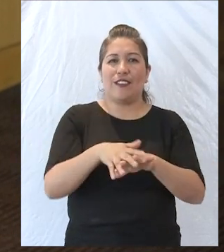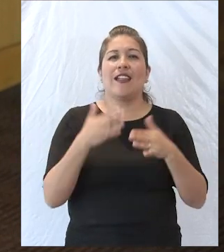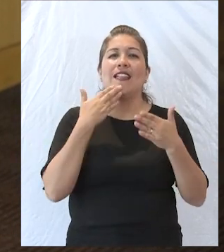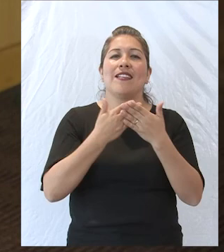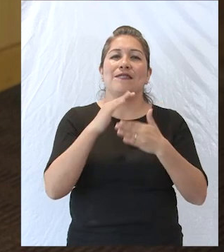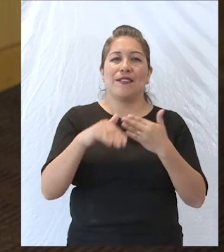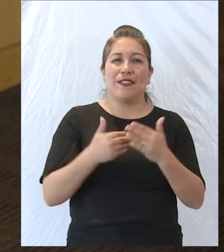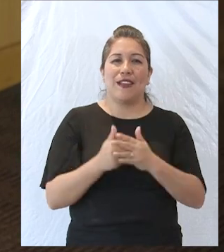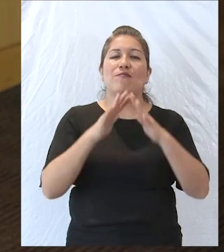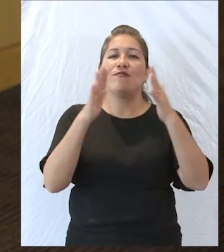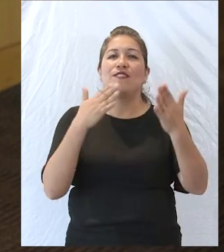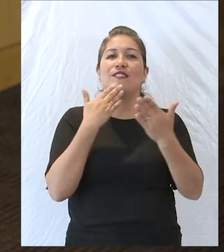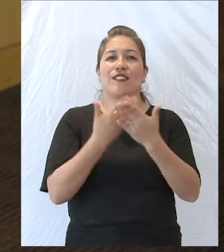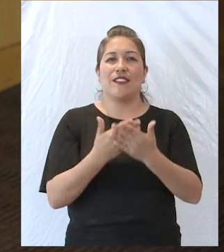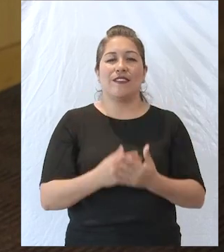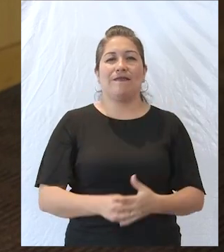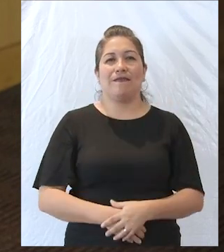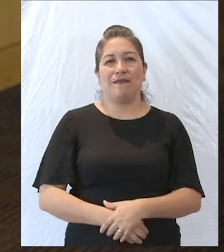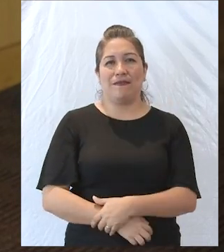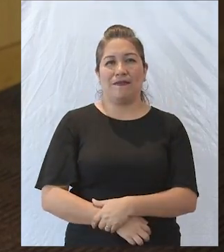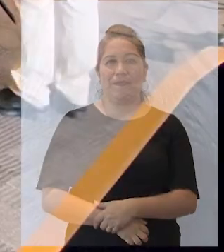mucho más inclusiva. Gracias por todo.